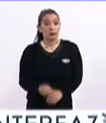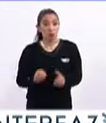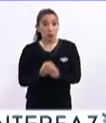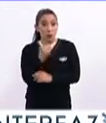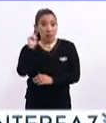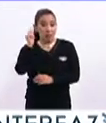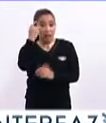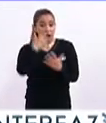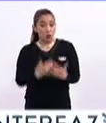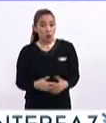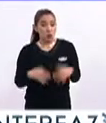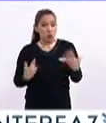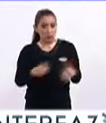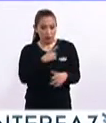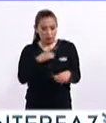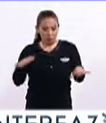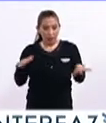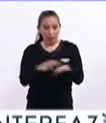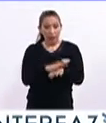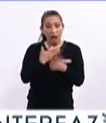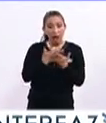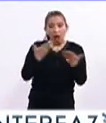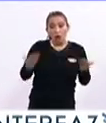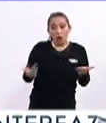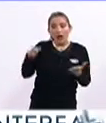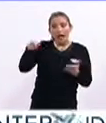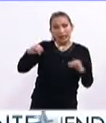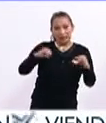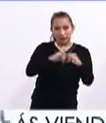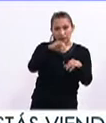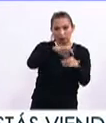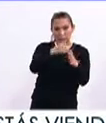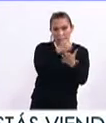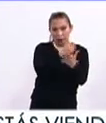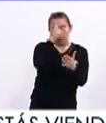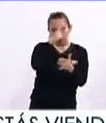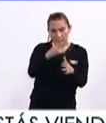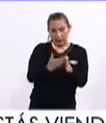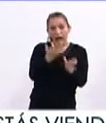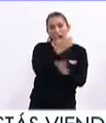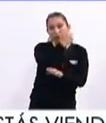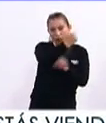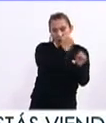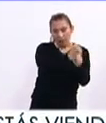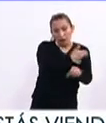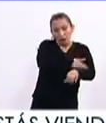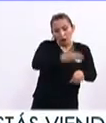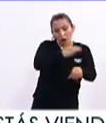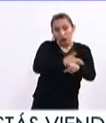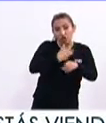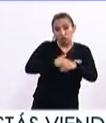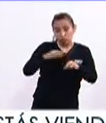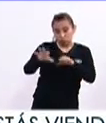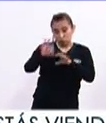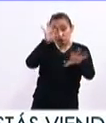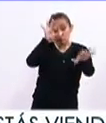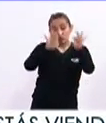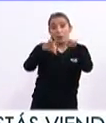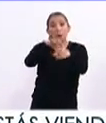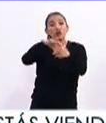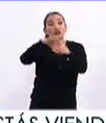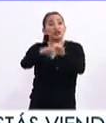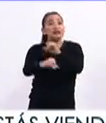Bueno, eso sin duda tenemos que evolucionar hacia aquel momento. Sí. El Instituto Electoral de la Ciudad de México ya ha tenido hace 6 años procesos electivos con